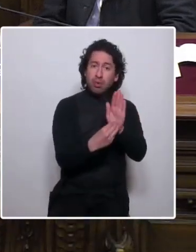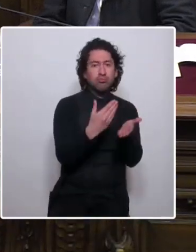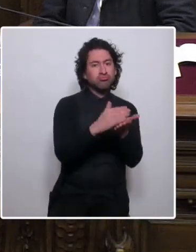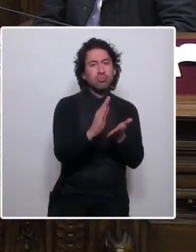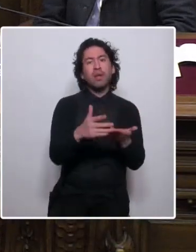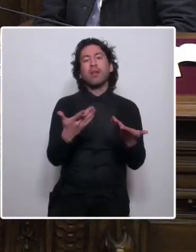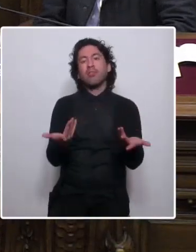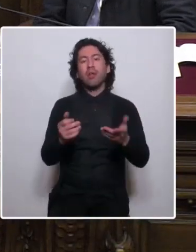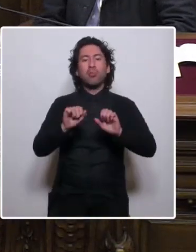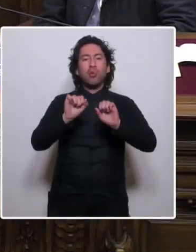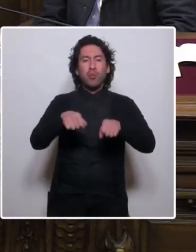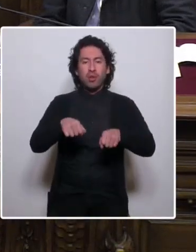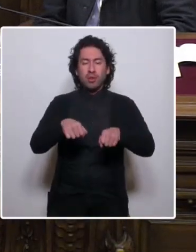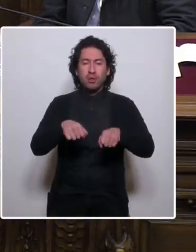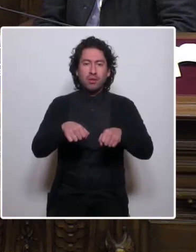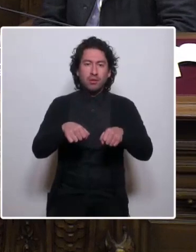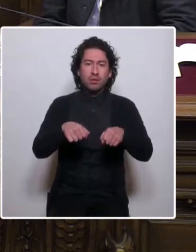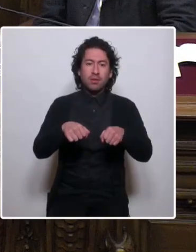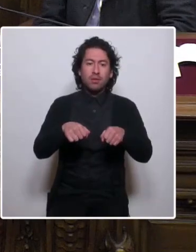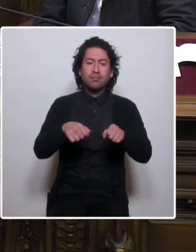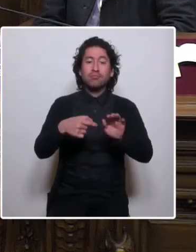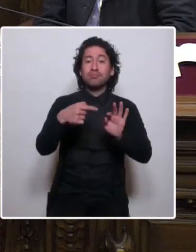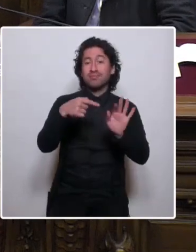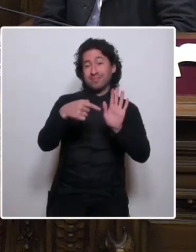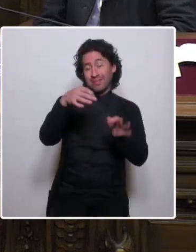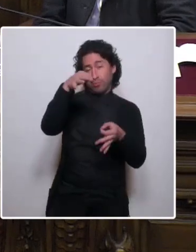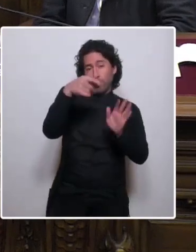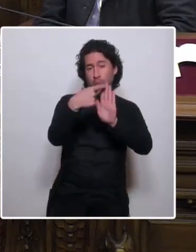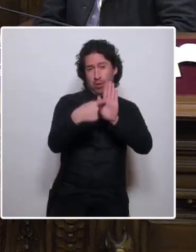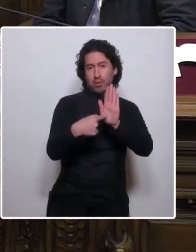la propuesta contenida en el documento de la mesa.